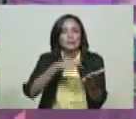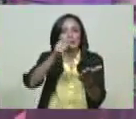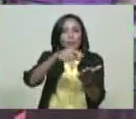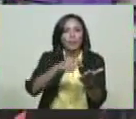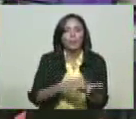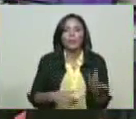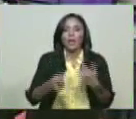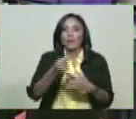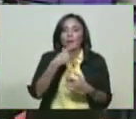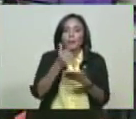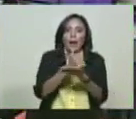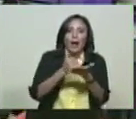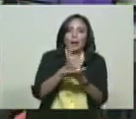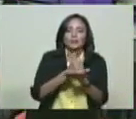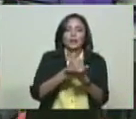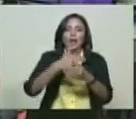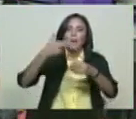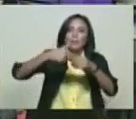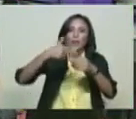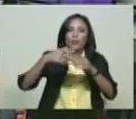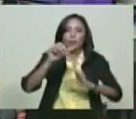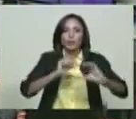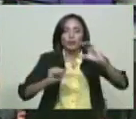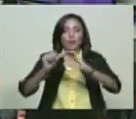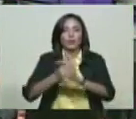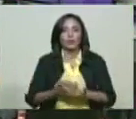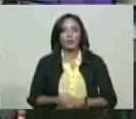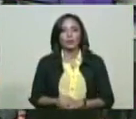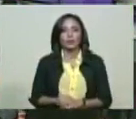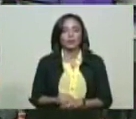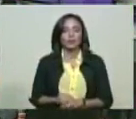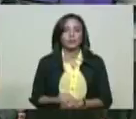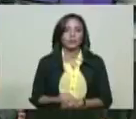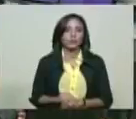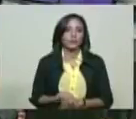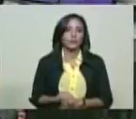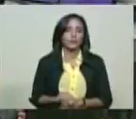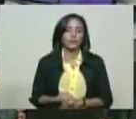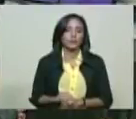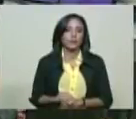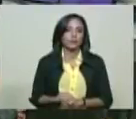farmacéutica la petroquímica la industria automotriz